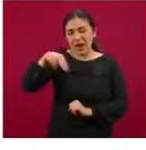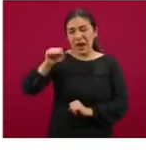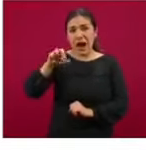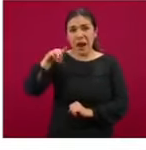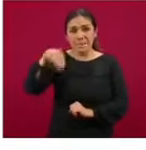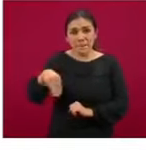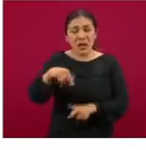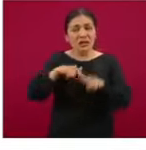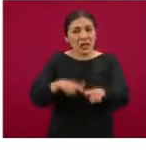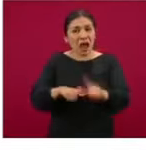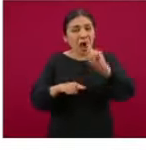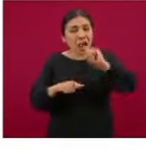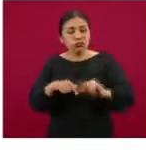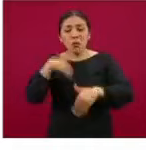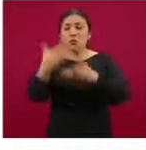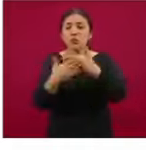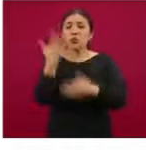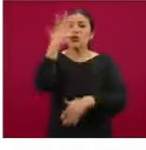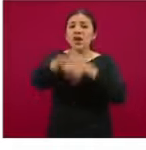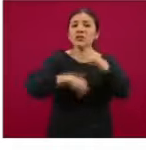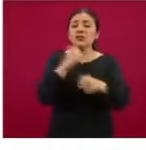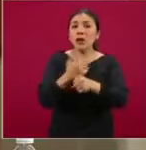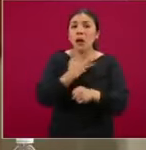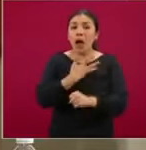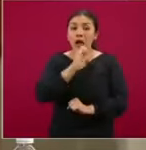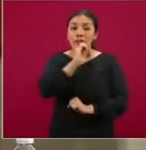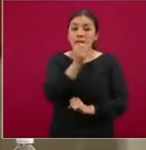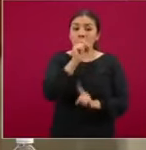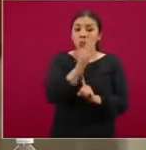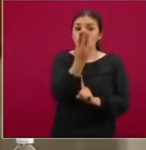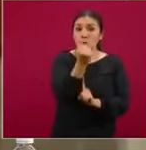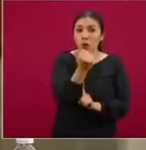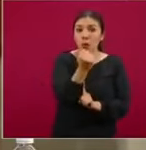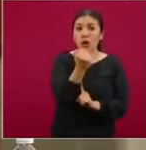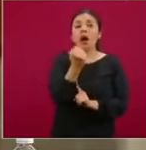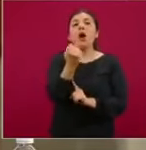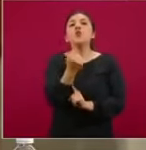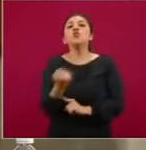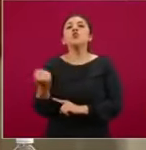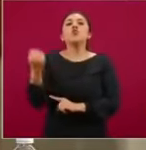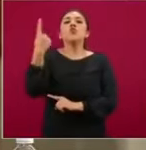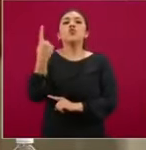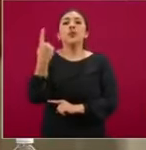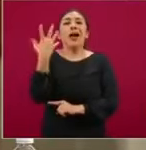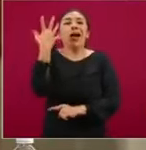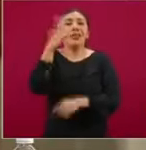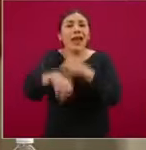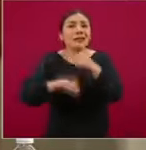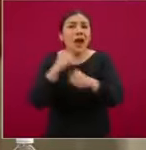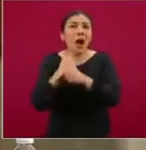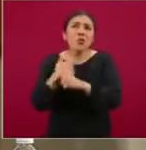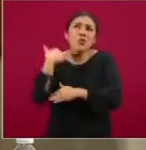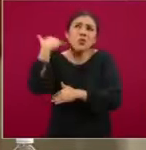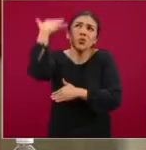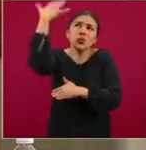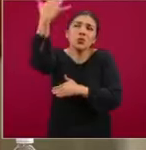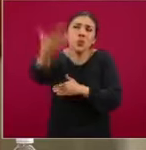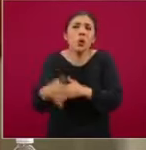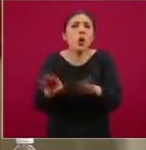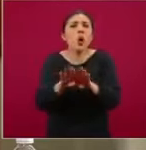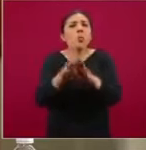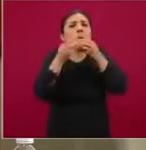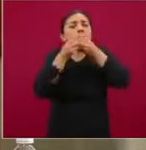residencias, los próximos 10 años pasaríamos de 0.9 a 1. O sea, serían 10 años nuevamente